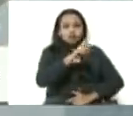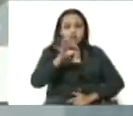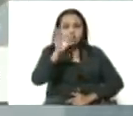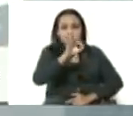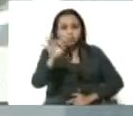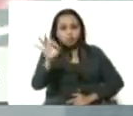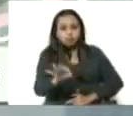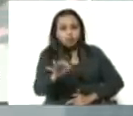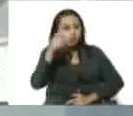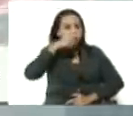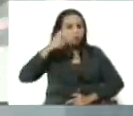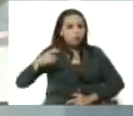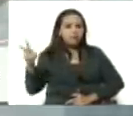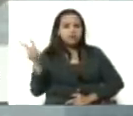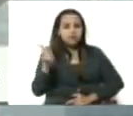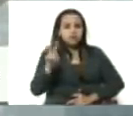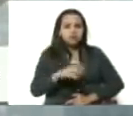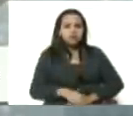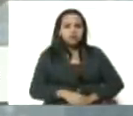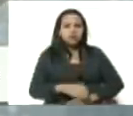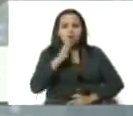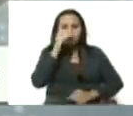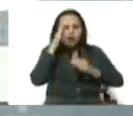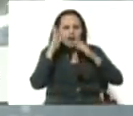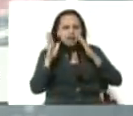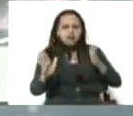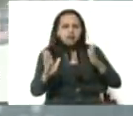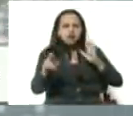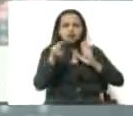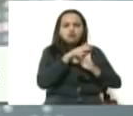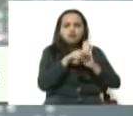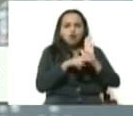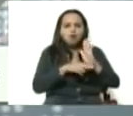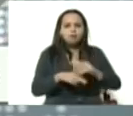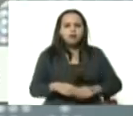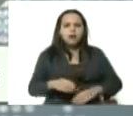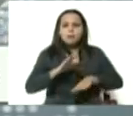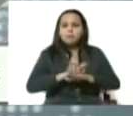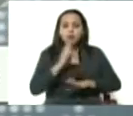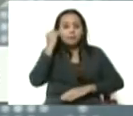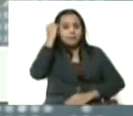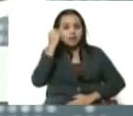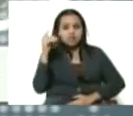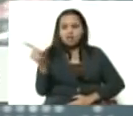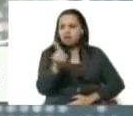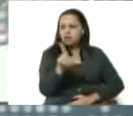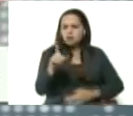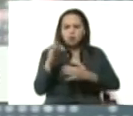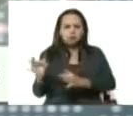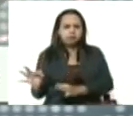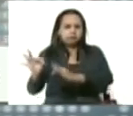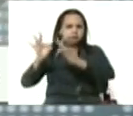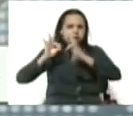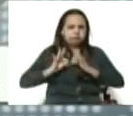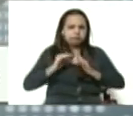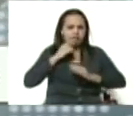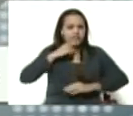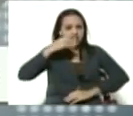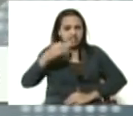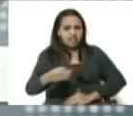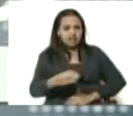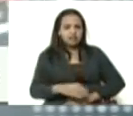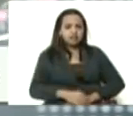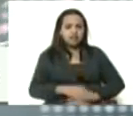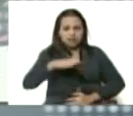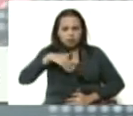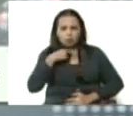de la población que no atiende las medidas de prevención porque no cree que realmente pueda causarle